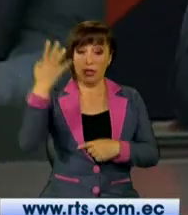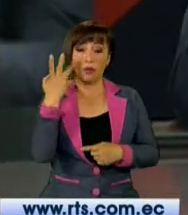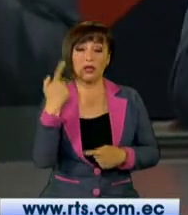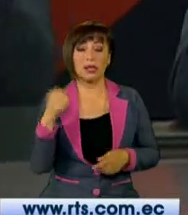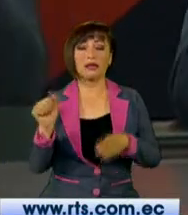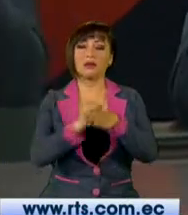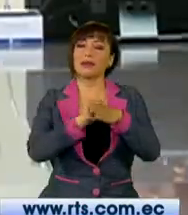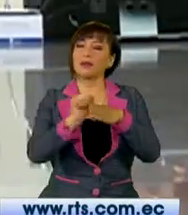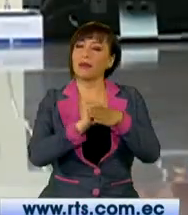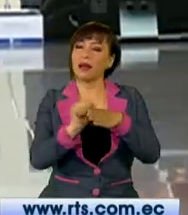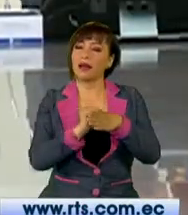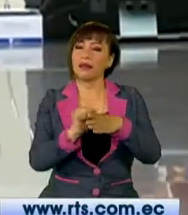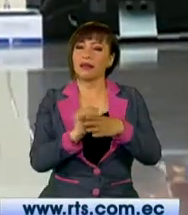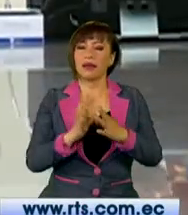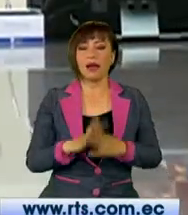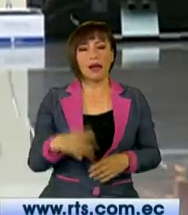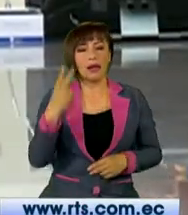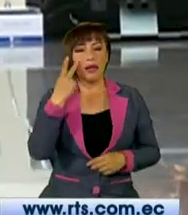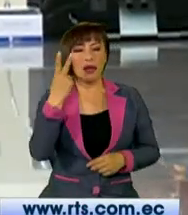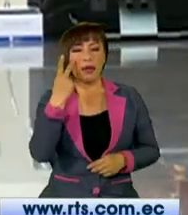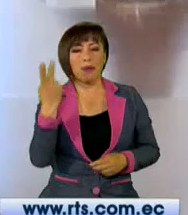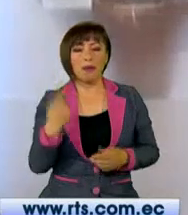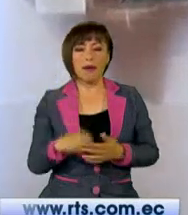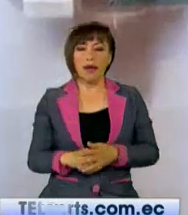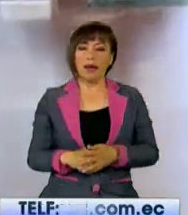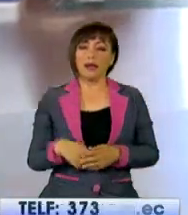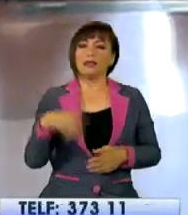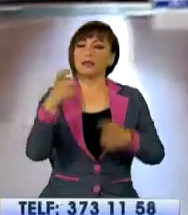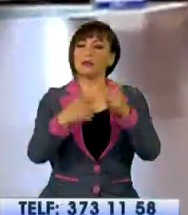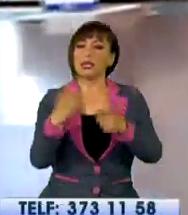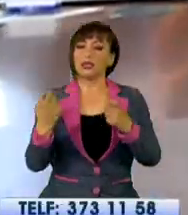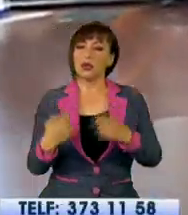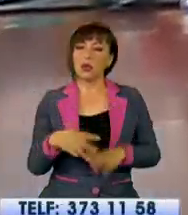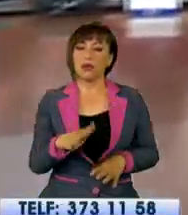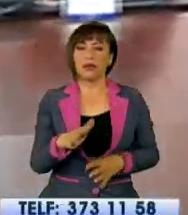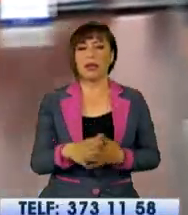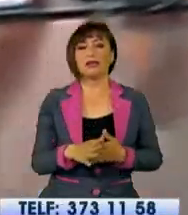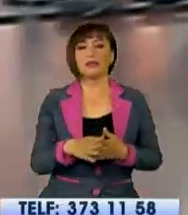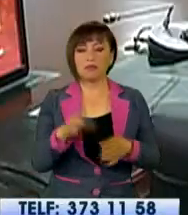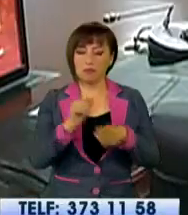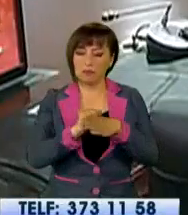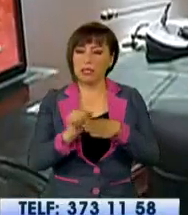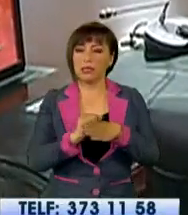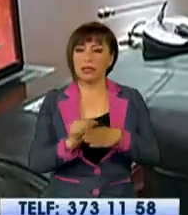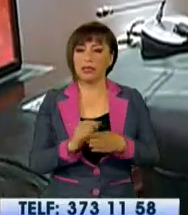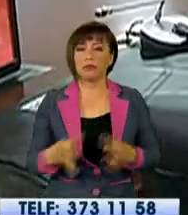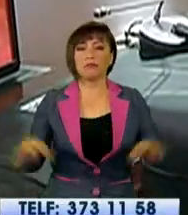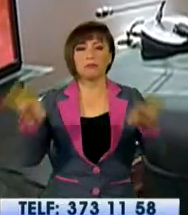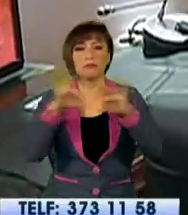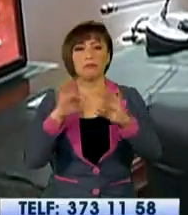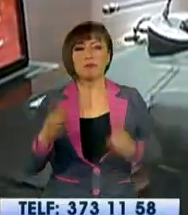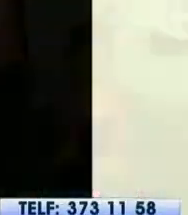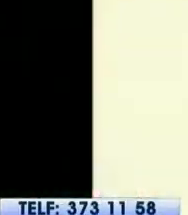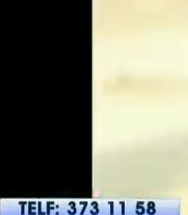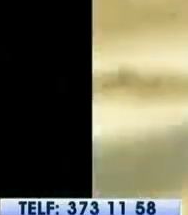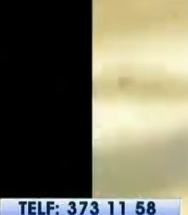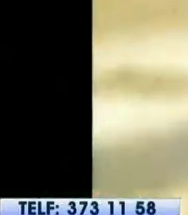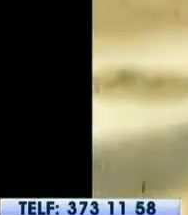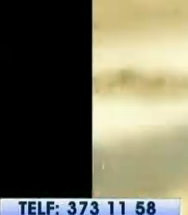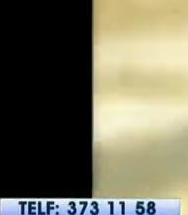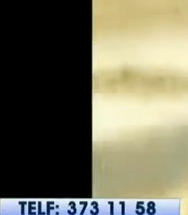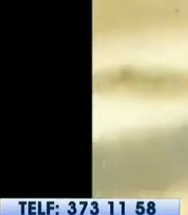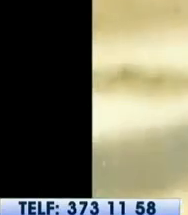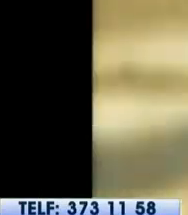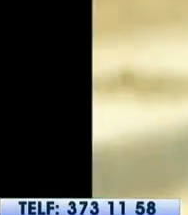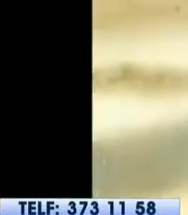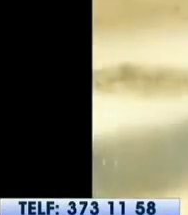otro a nivel provincial para analizar el nivel de respuesta de la ciudadanía. En Quito informó Alison Corral. Cualquier